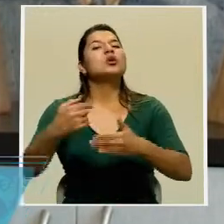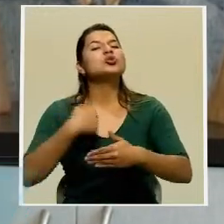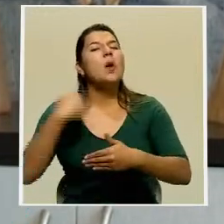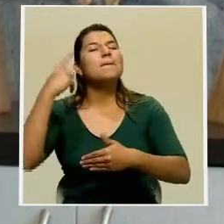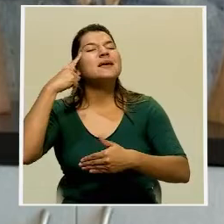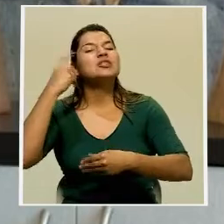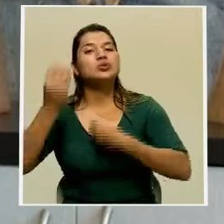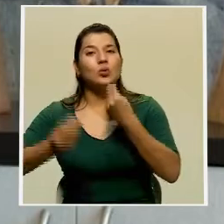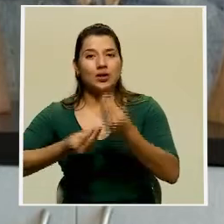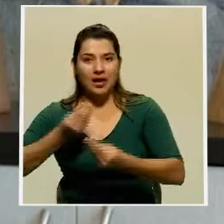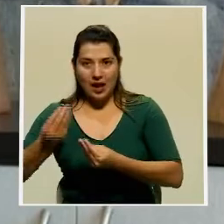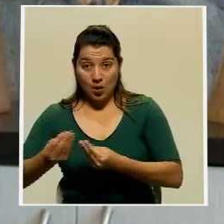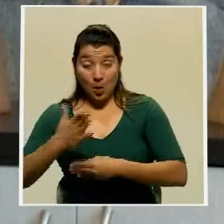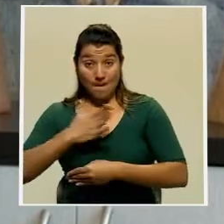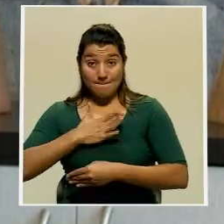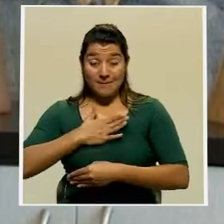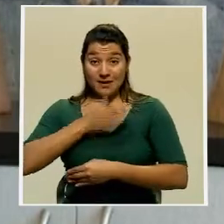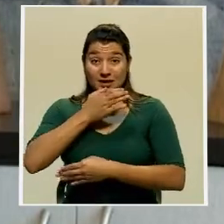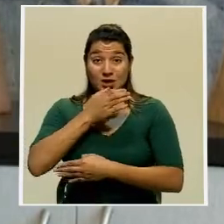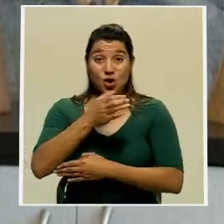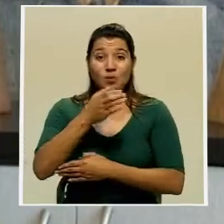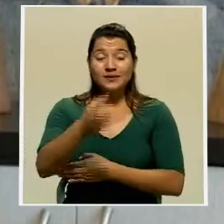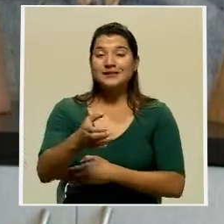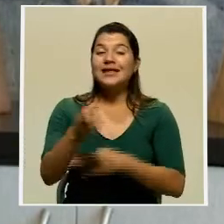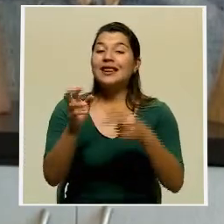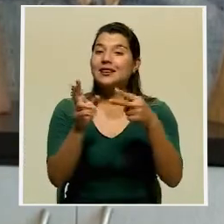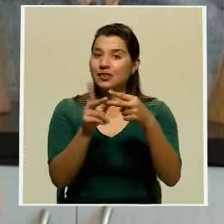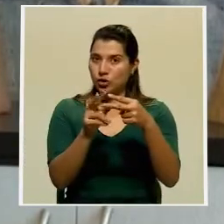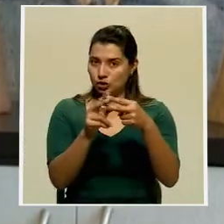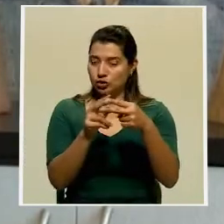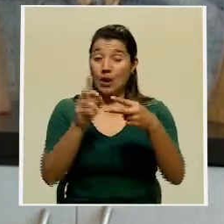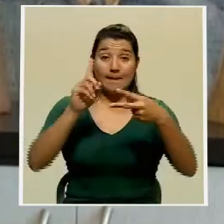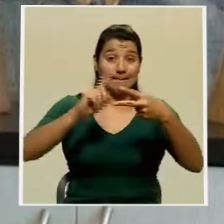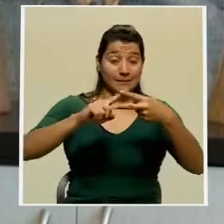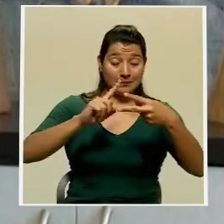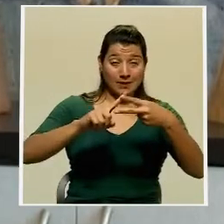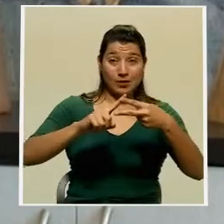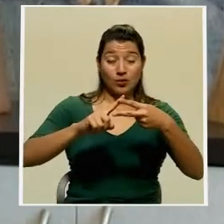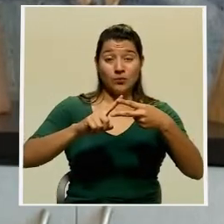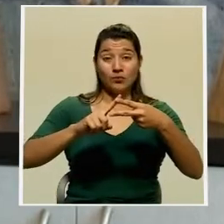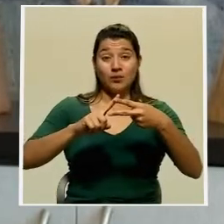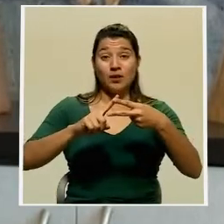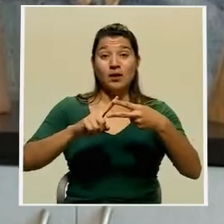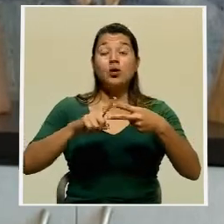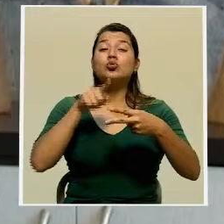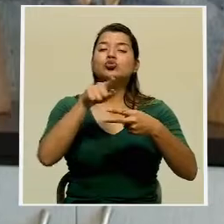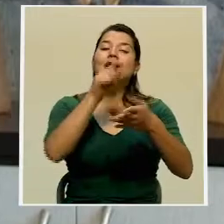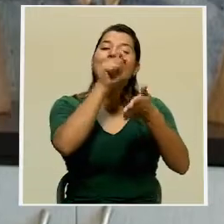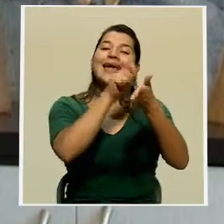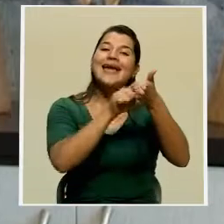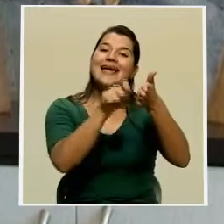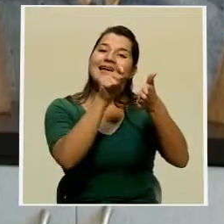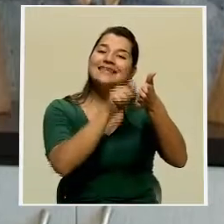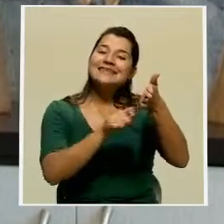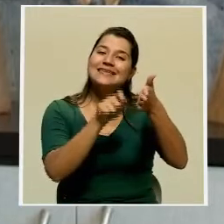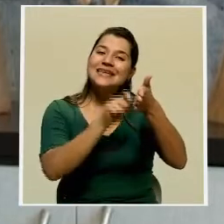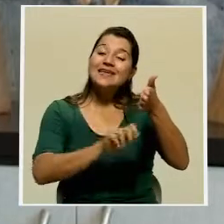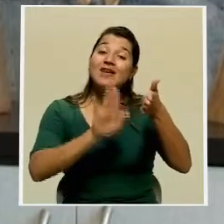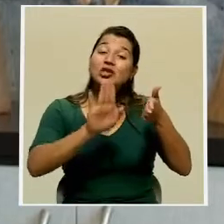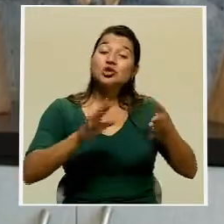La recomendación que le hacemos a la gente tiene como dos componentes. Uno, ponga por escrito los